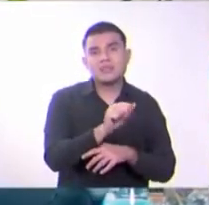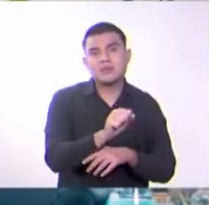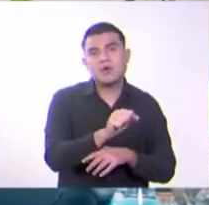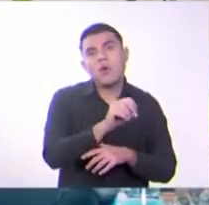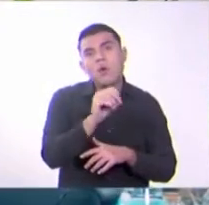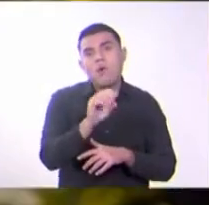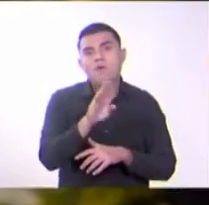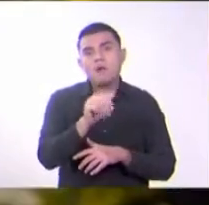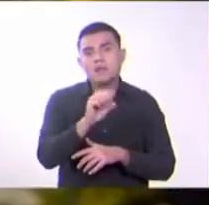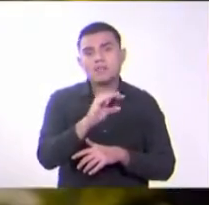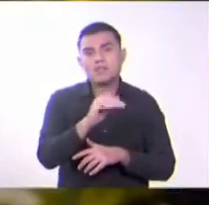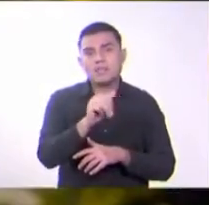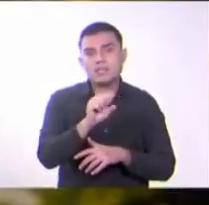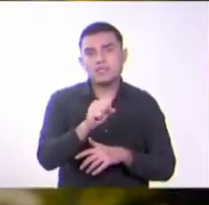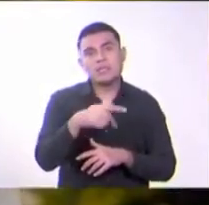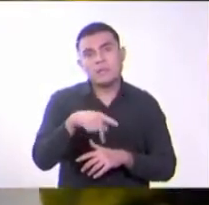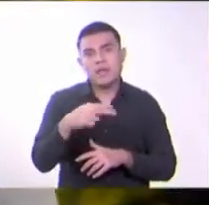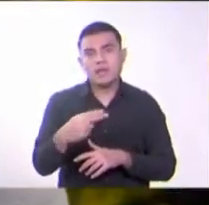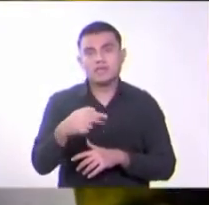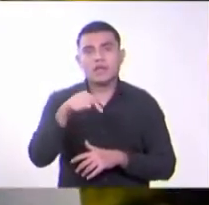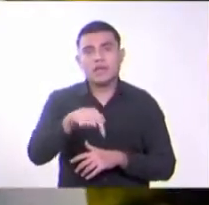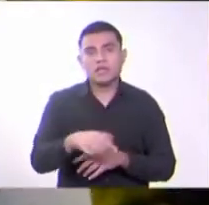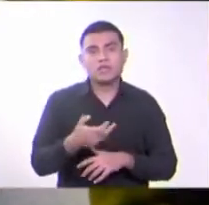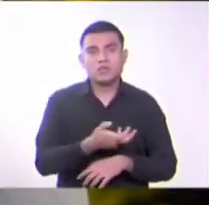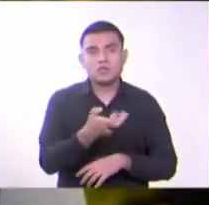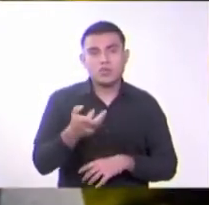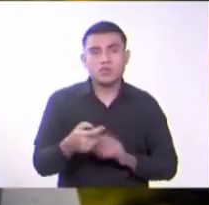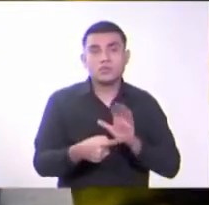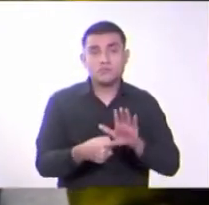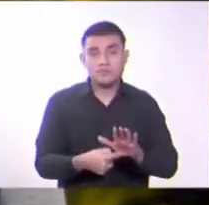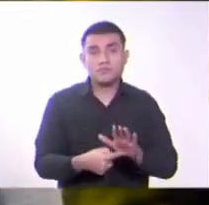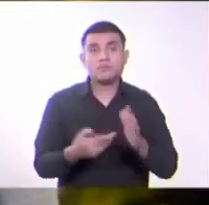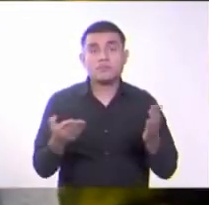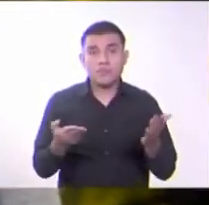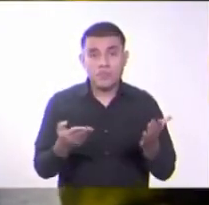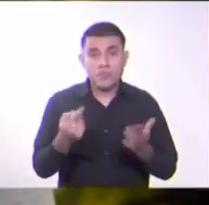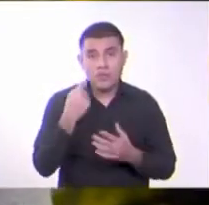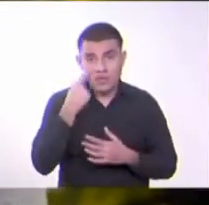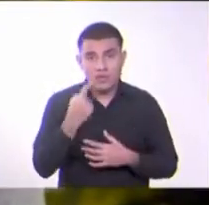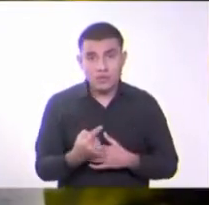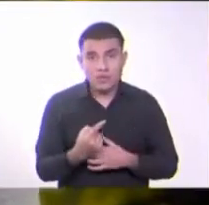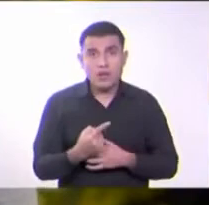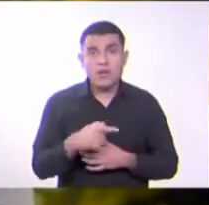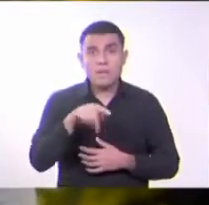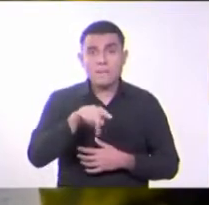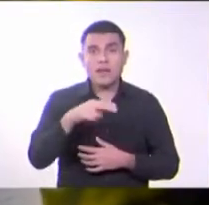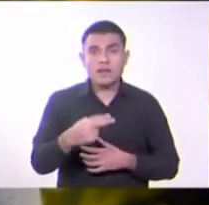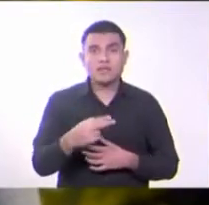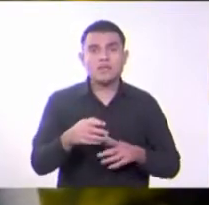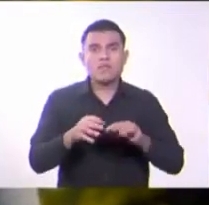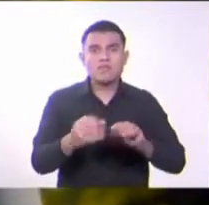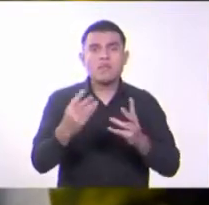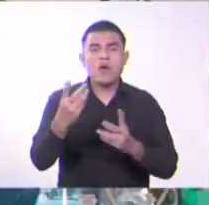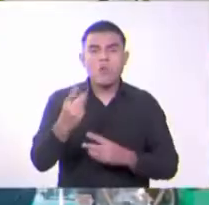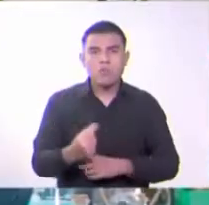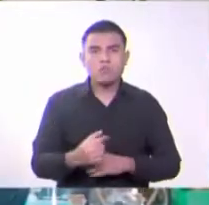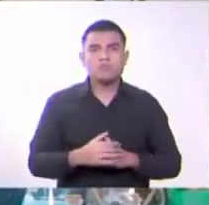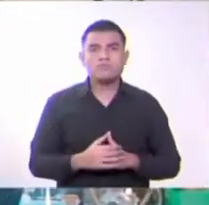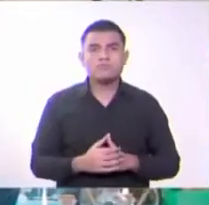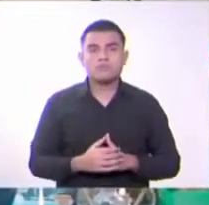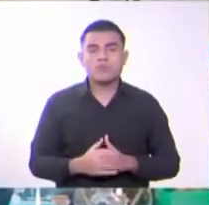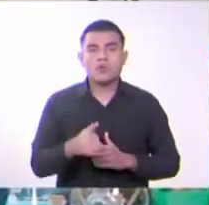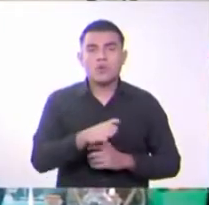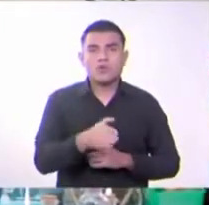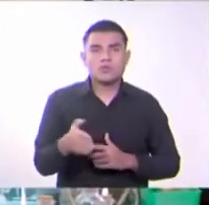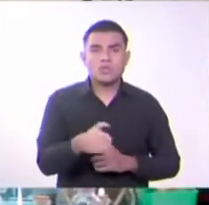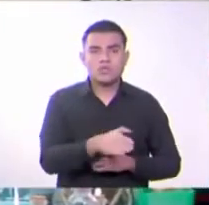básicas. Acá vamos a determinar el pH de forma cuantitativa,